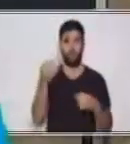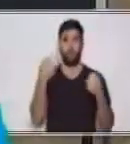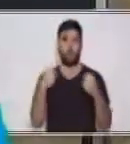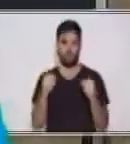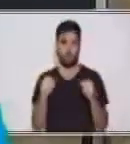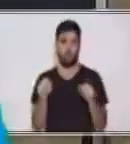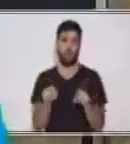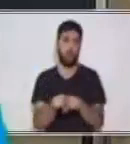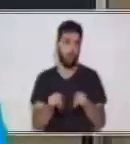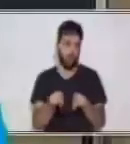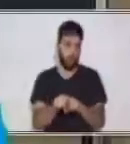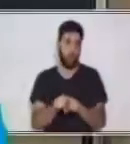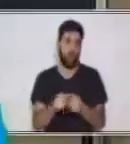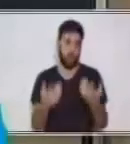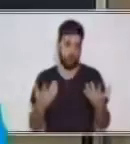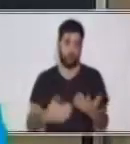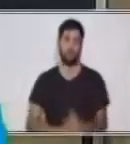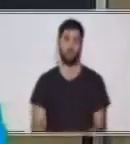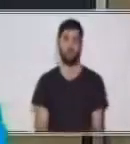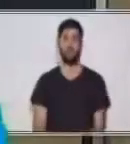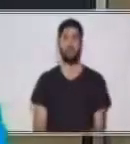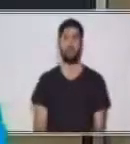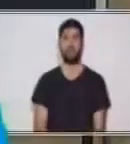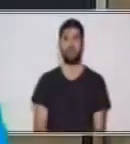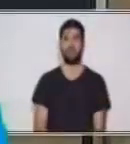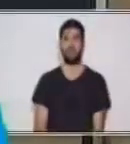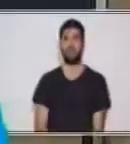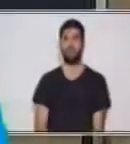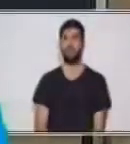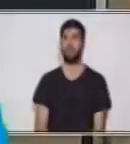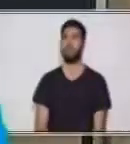profesiones en tu vida ya profesional.